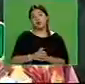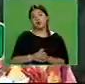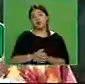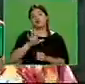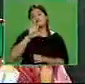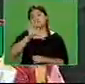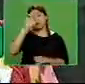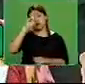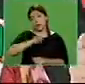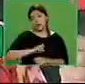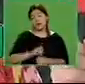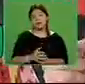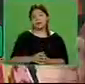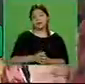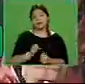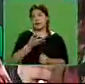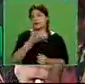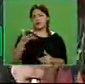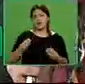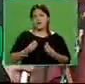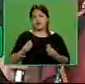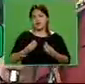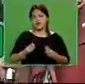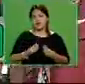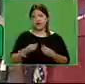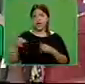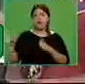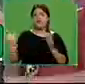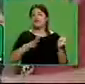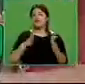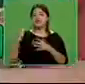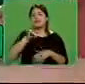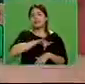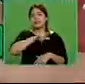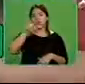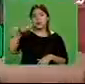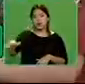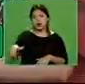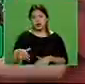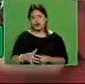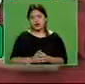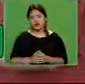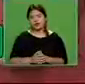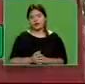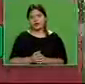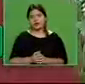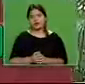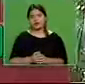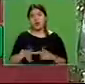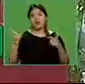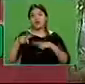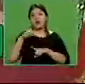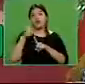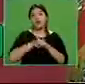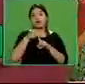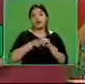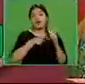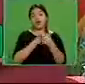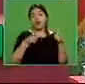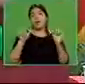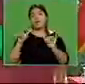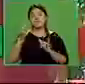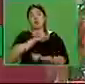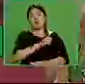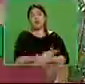5 añitos. Ustedes viven en Brisas del Aeropuerto. Ah, y hay la sala de batalla Libertador, el poder